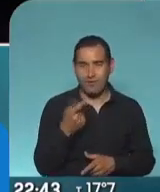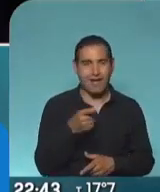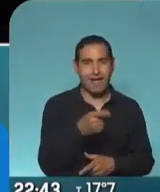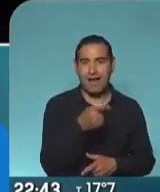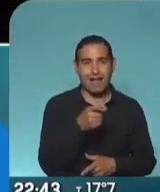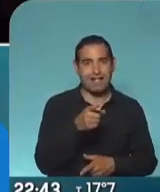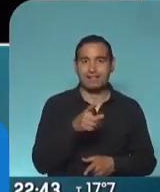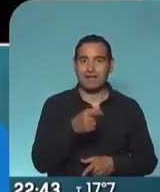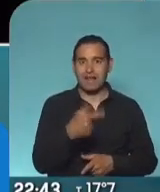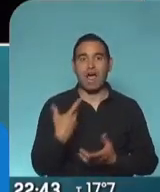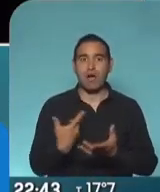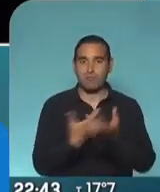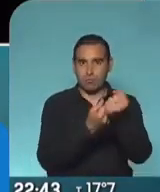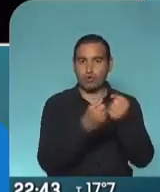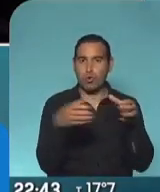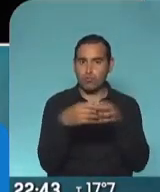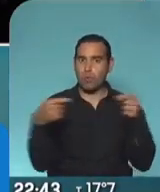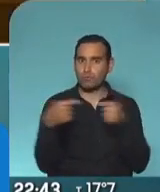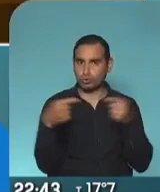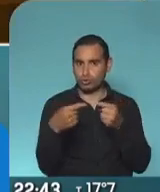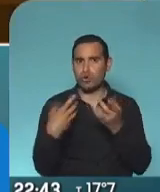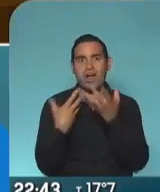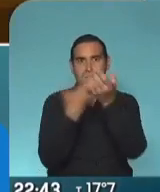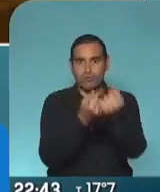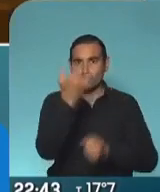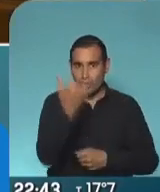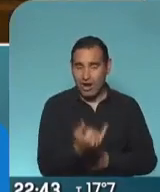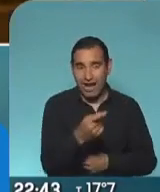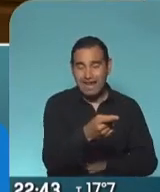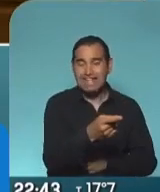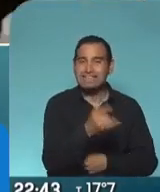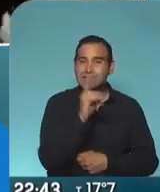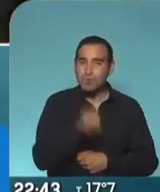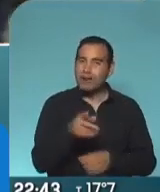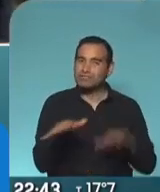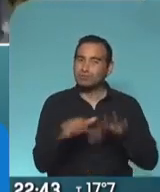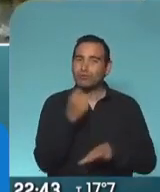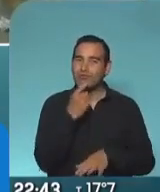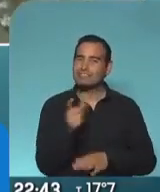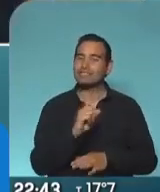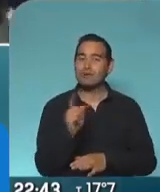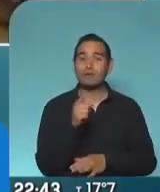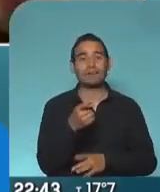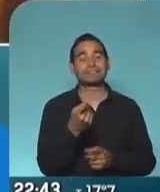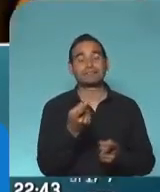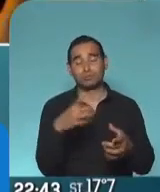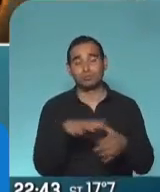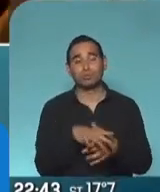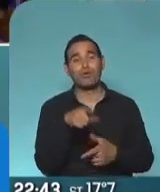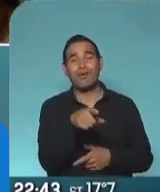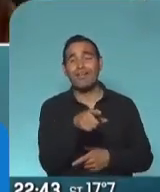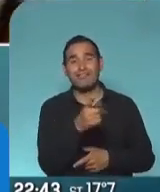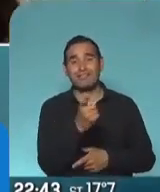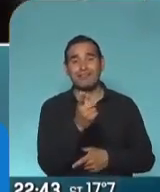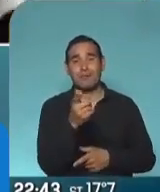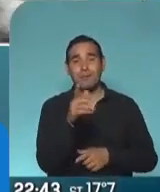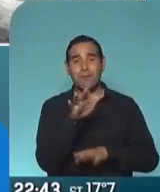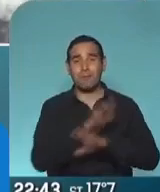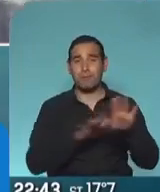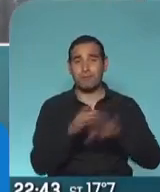mayor cantidad de apoyo de la oposición tradicional. No es una situación fácil porque precisamente él no formó